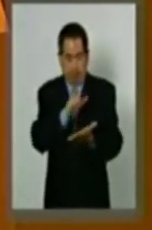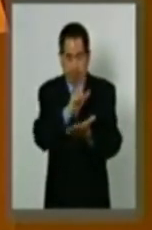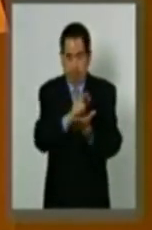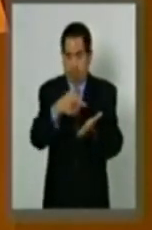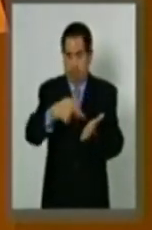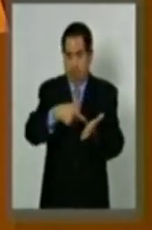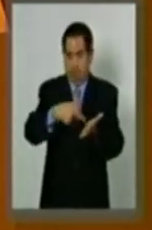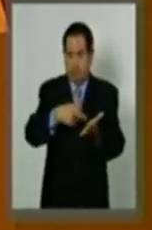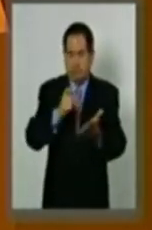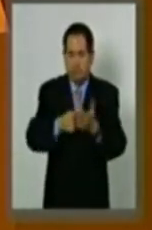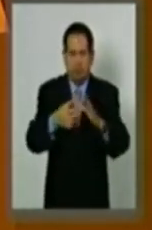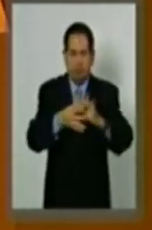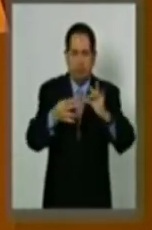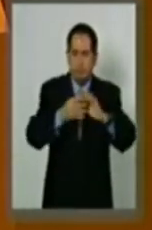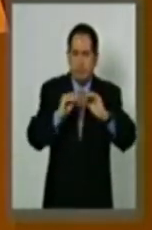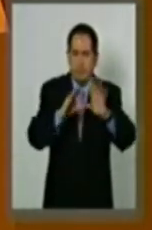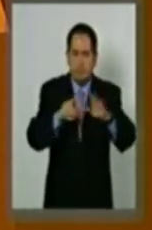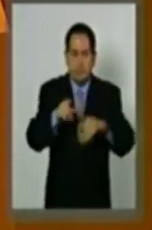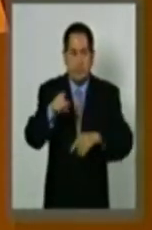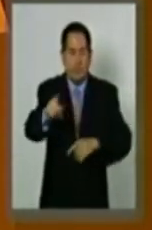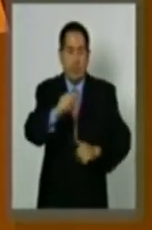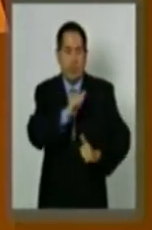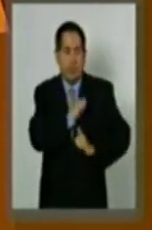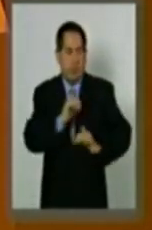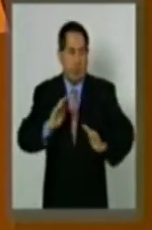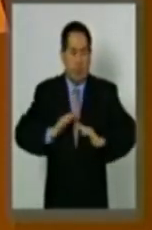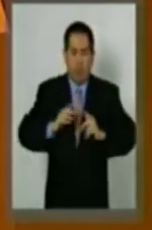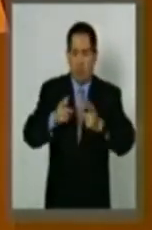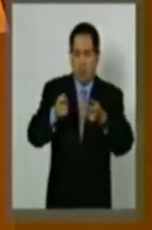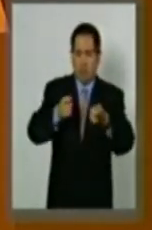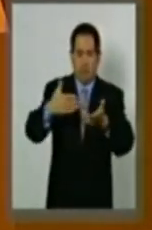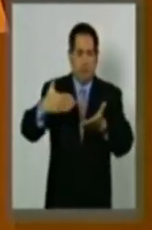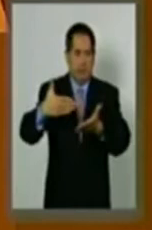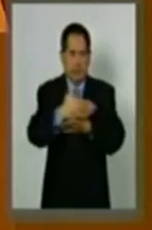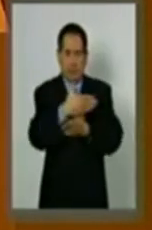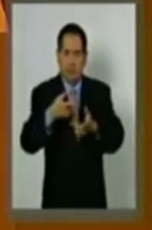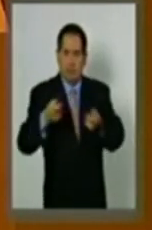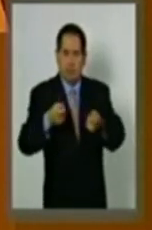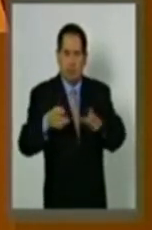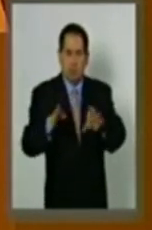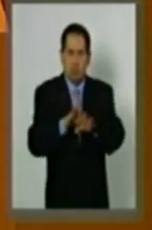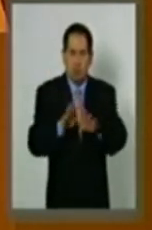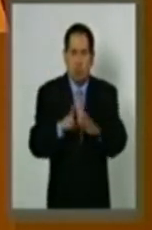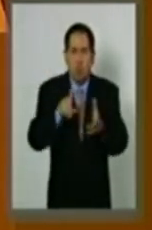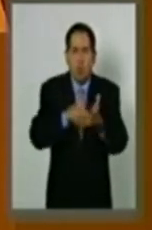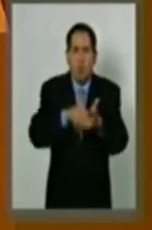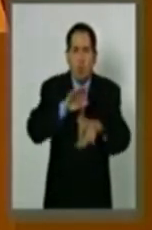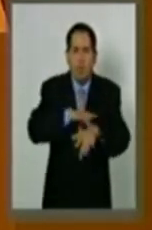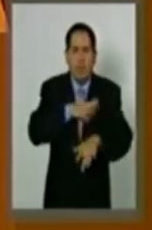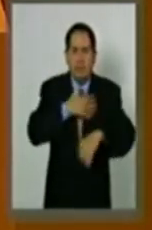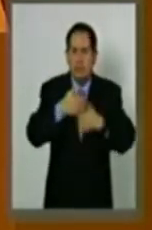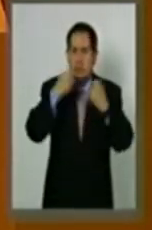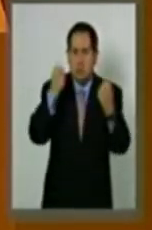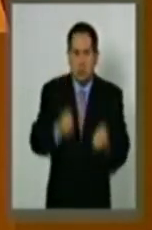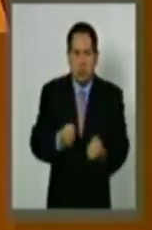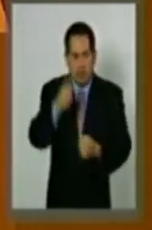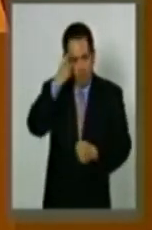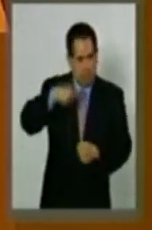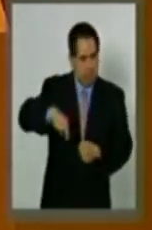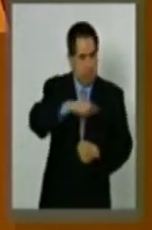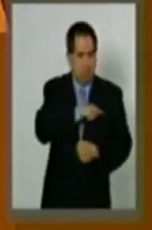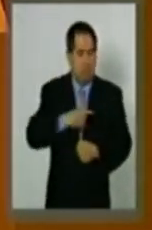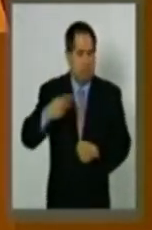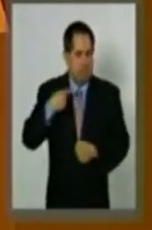la intervención de las Fuerzas Armadas en labores de seguridad, lo que se traduce en certeza jurídica para la